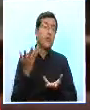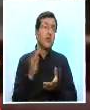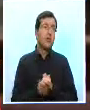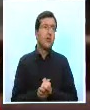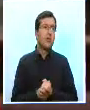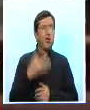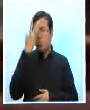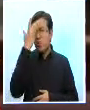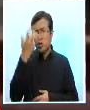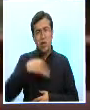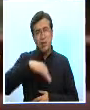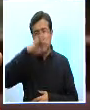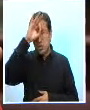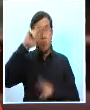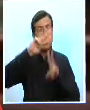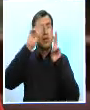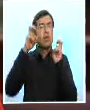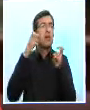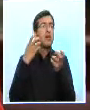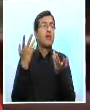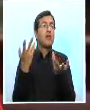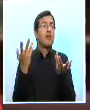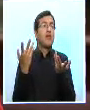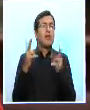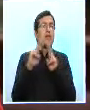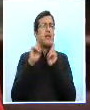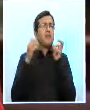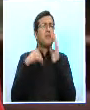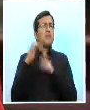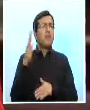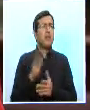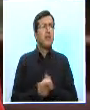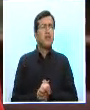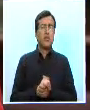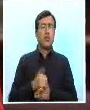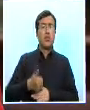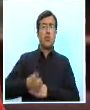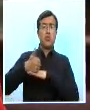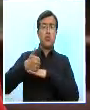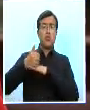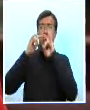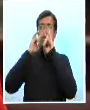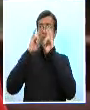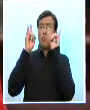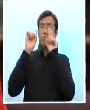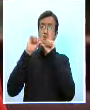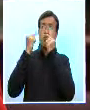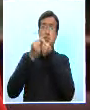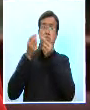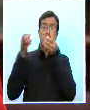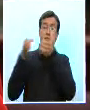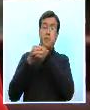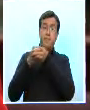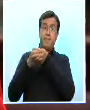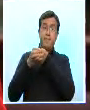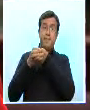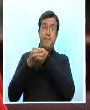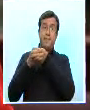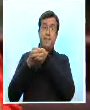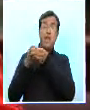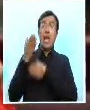muy bien para qué no el tema es de una élite una élite